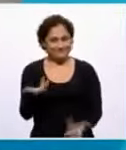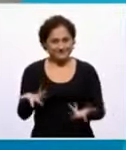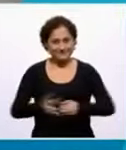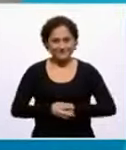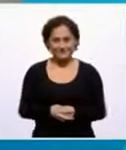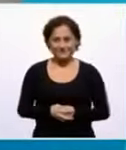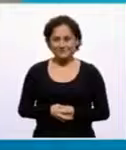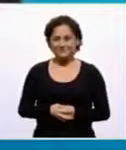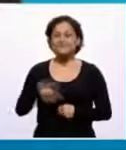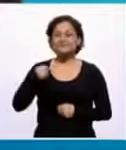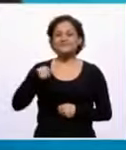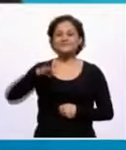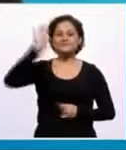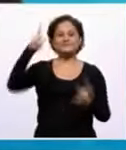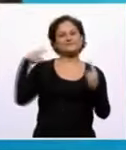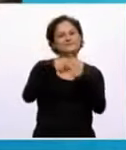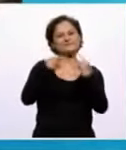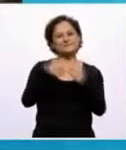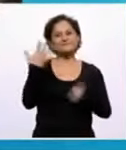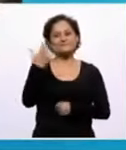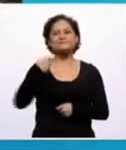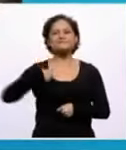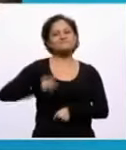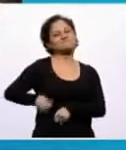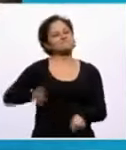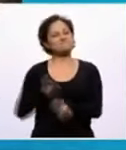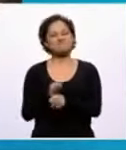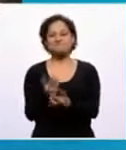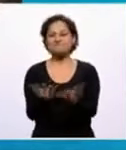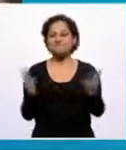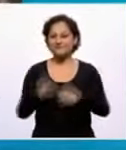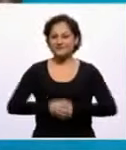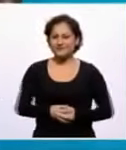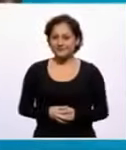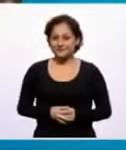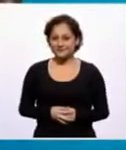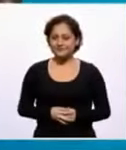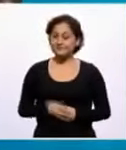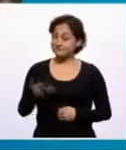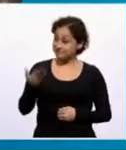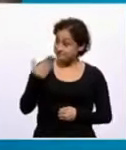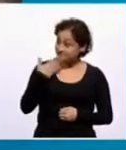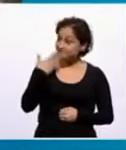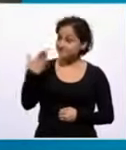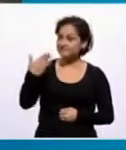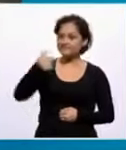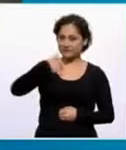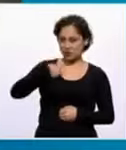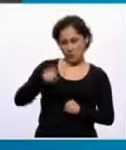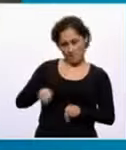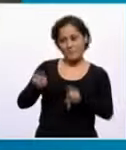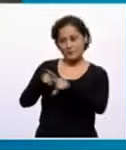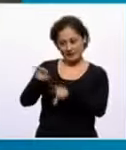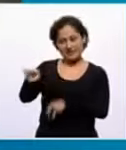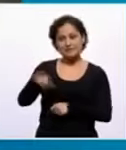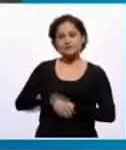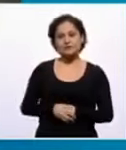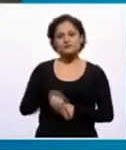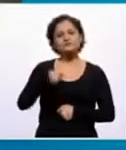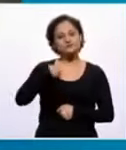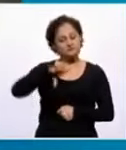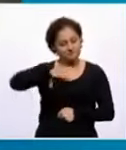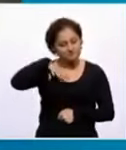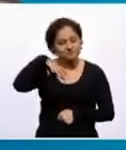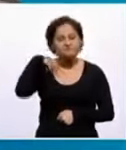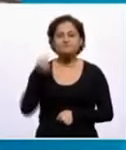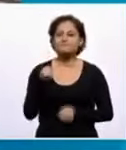Yo metería 5 goles. Y yo me los pararía a todos. Muy bien, pues eso es lo que yo estoy haciendo. Intentar